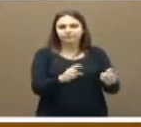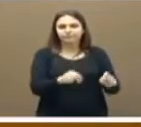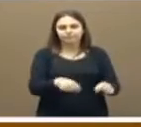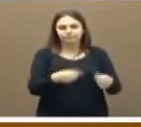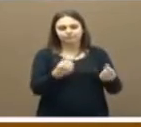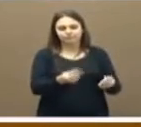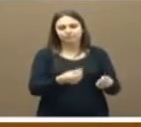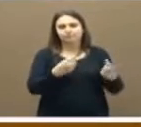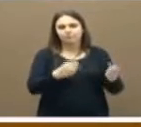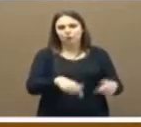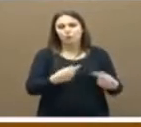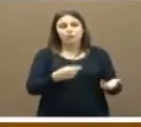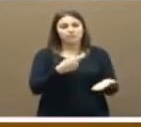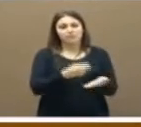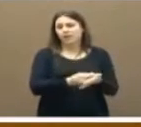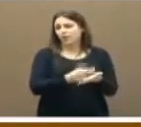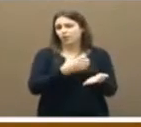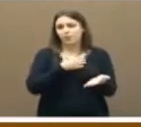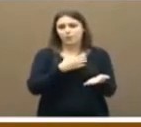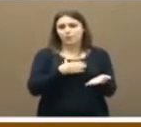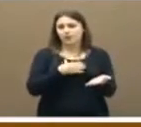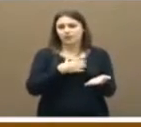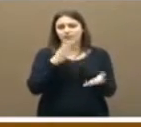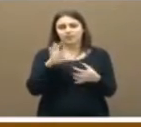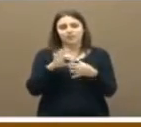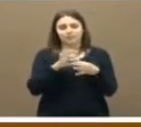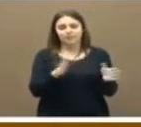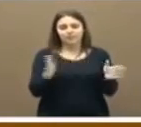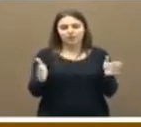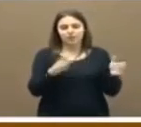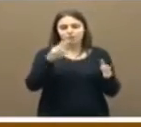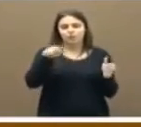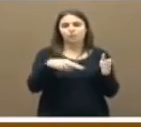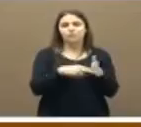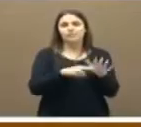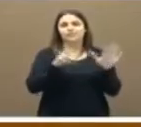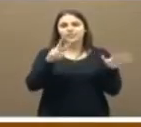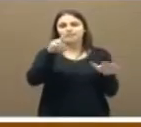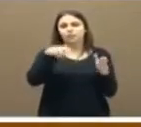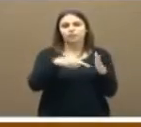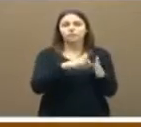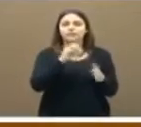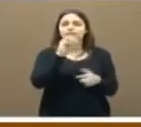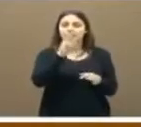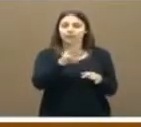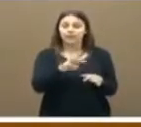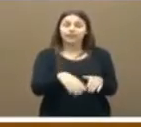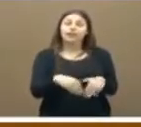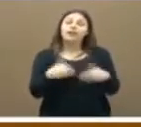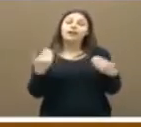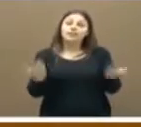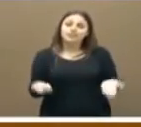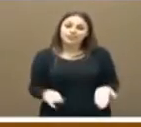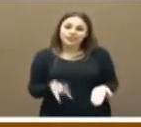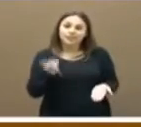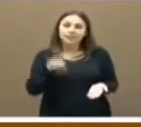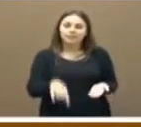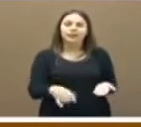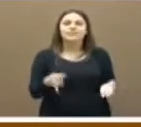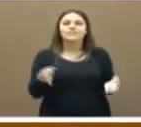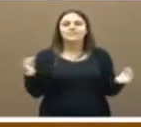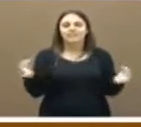han podido ser pagados correspondientes al periodo 2007-2013 y que, por tanto, deberá